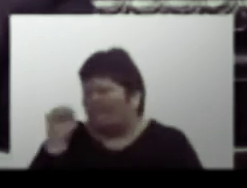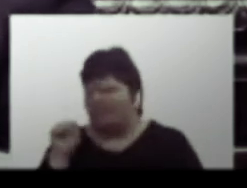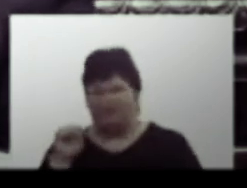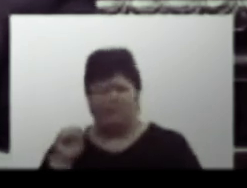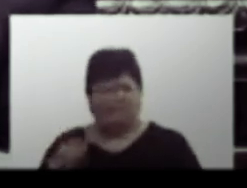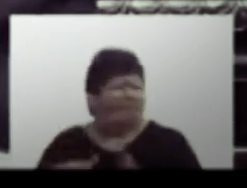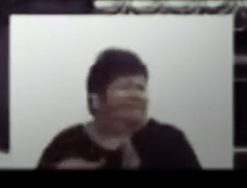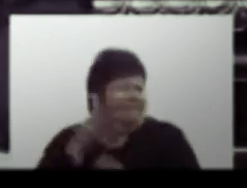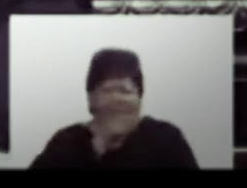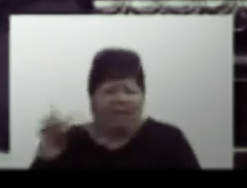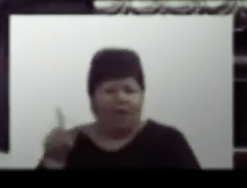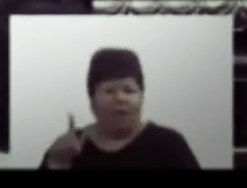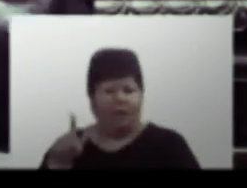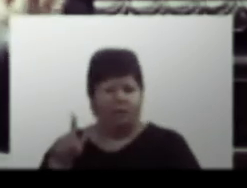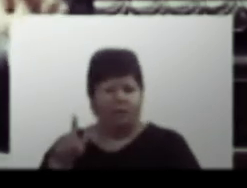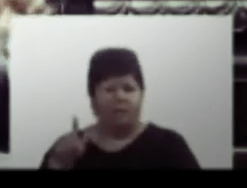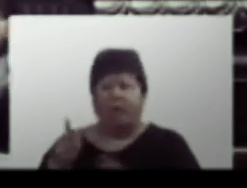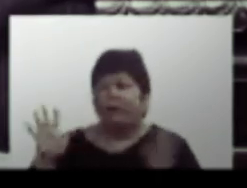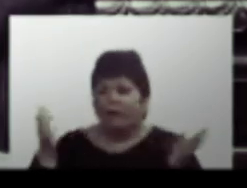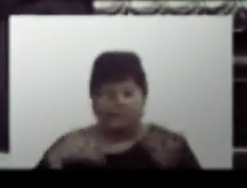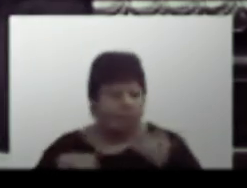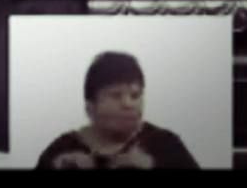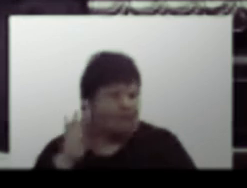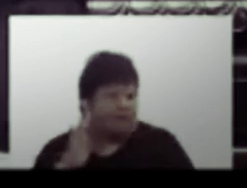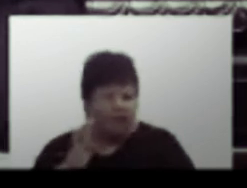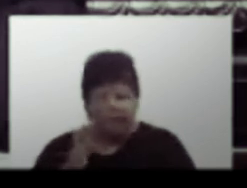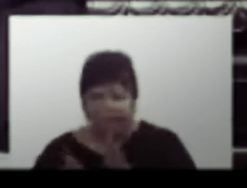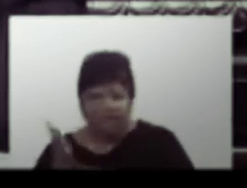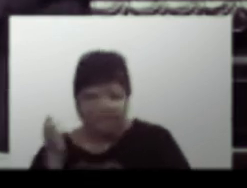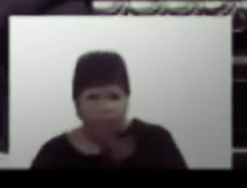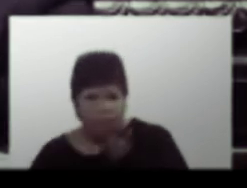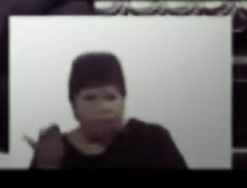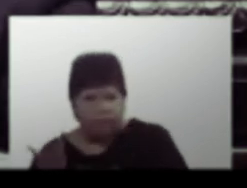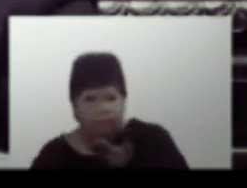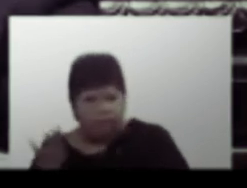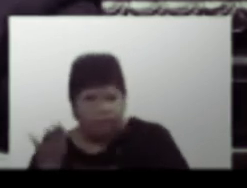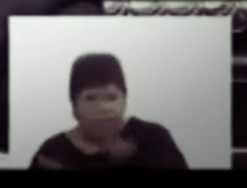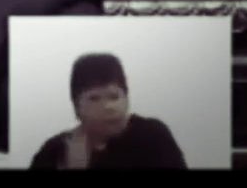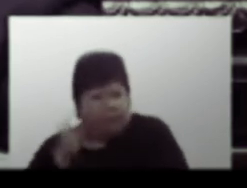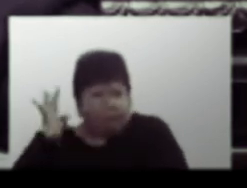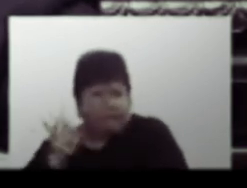ocurra. Y si tiene mayoría, no va a la justicia, no lo alcanza la mano de la justicia.